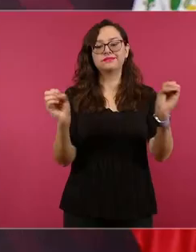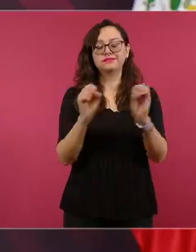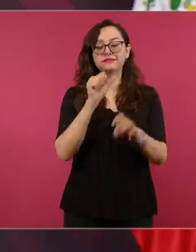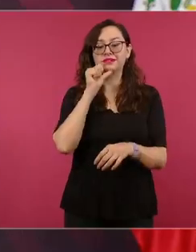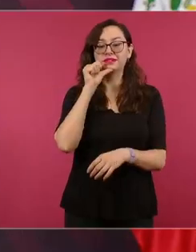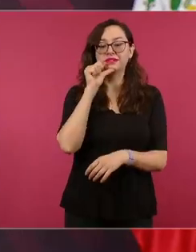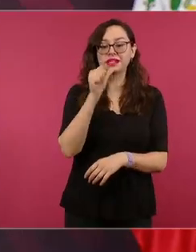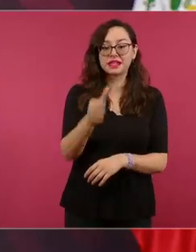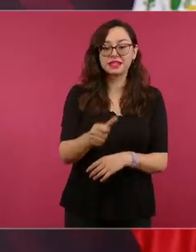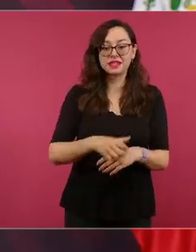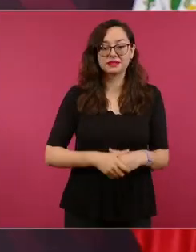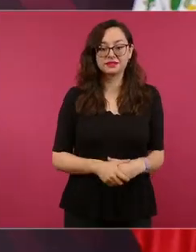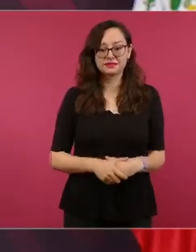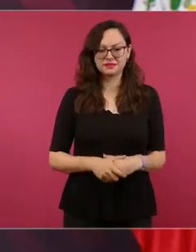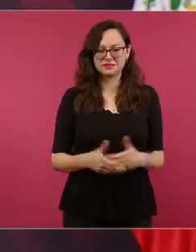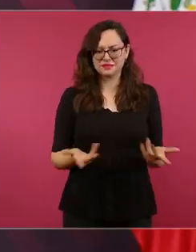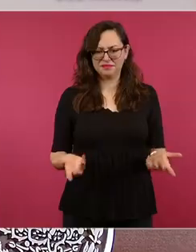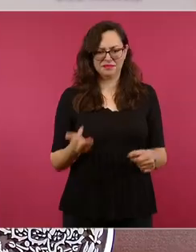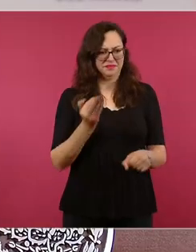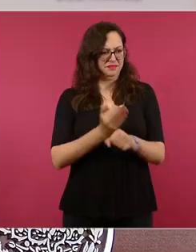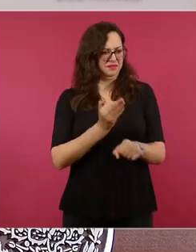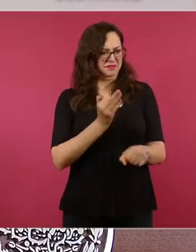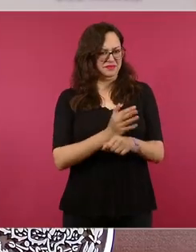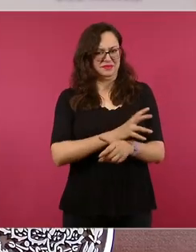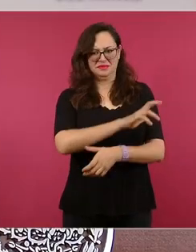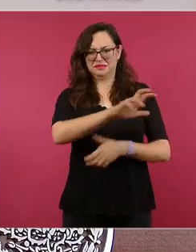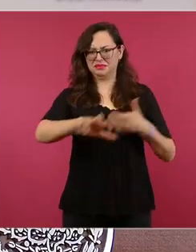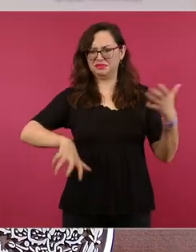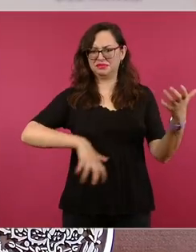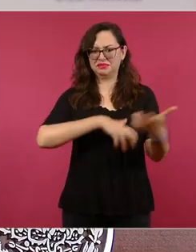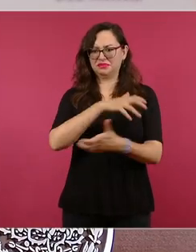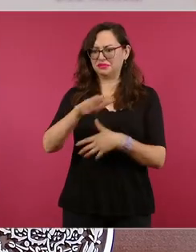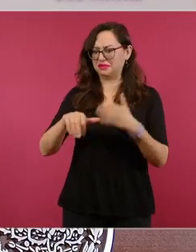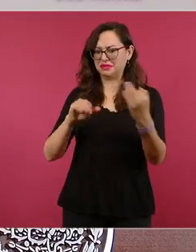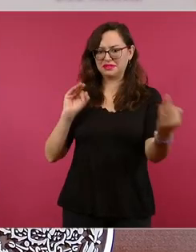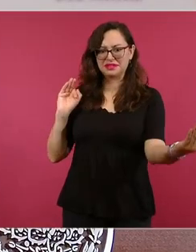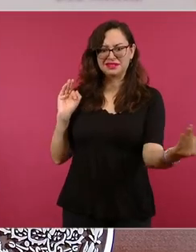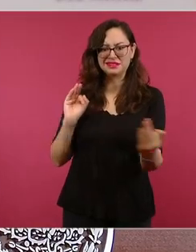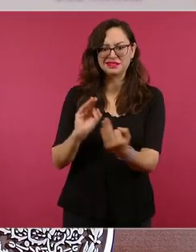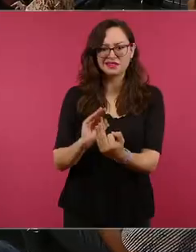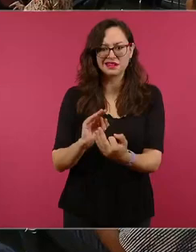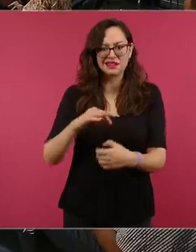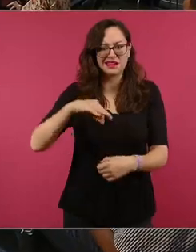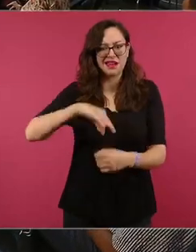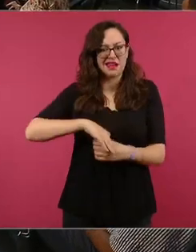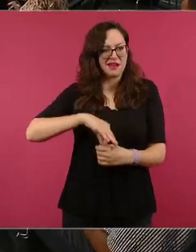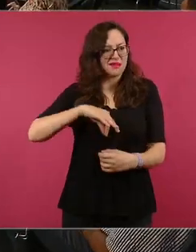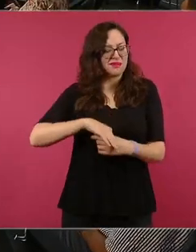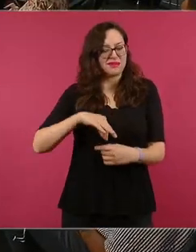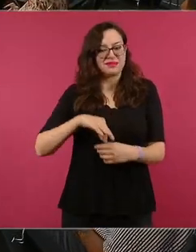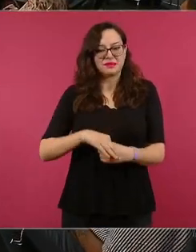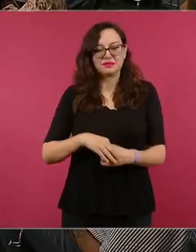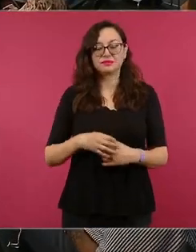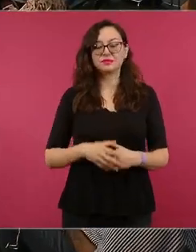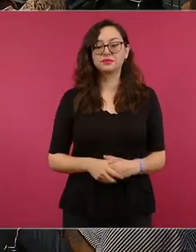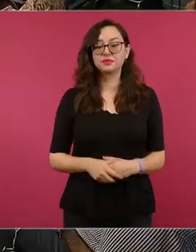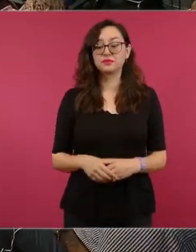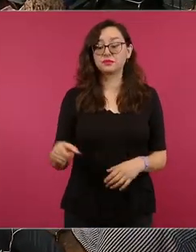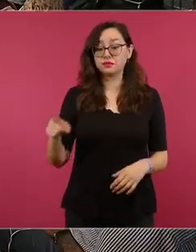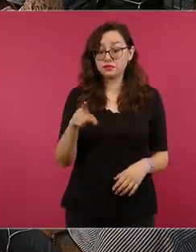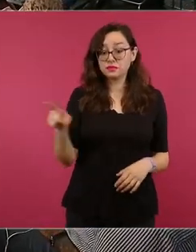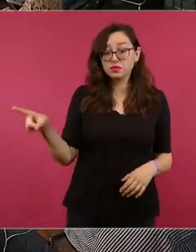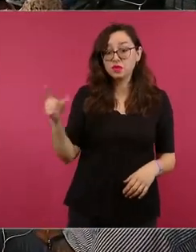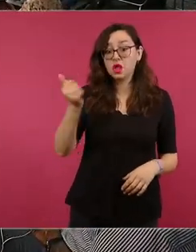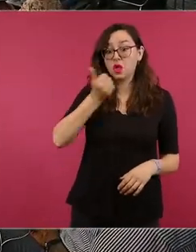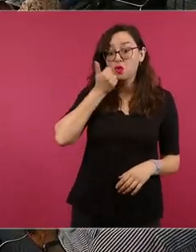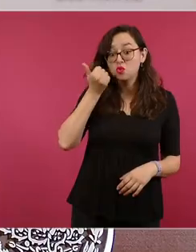en vísperas de las elecciones. ¿Cómo identificaron que eran normalistas o no están seguros de que hayan sido estudiantes? Sí, los que lanzaron, sí